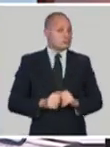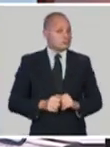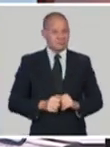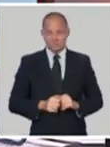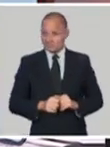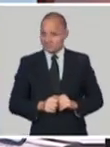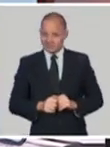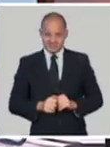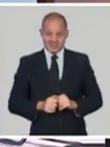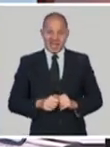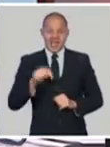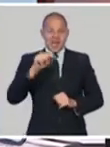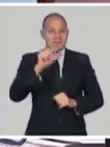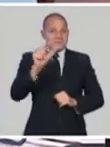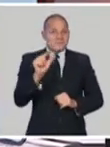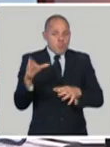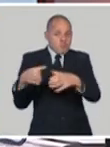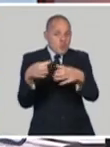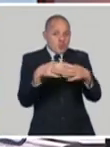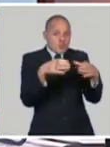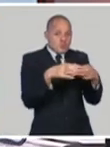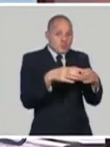de